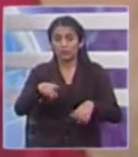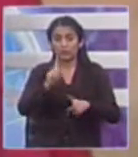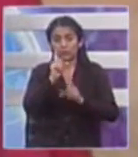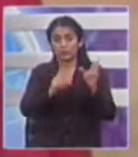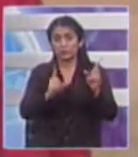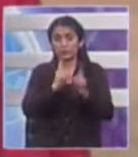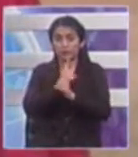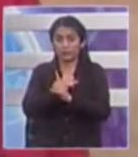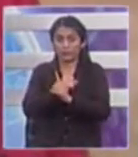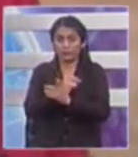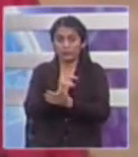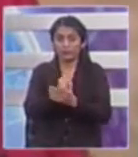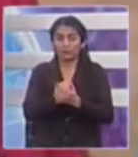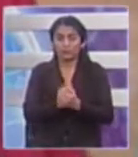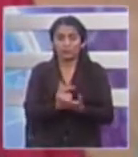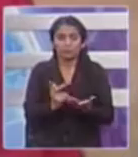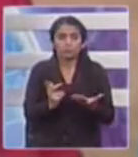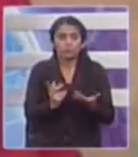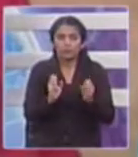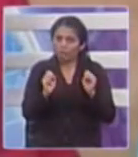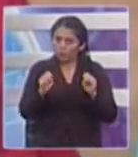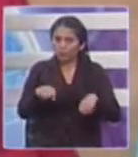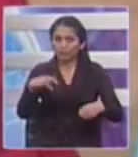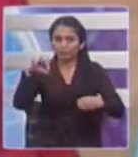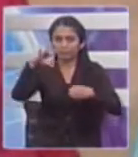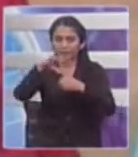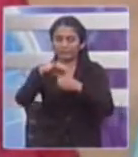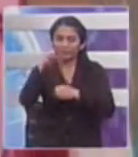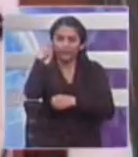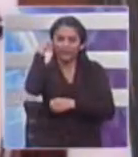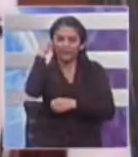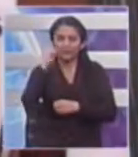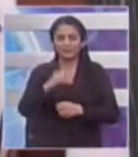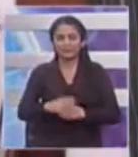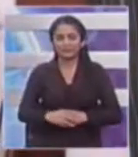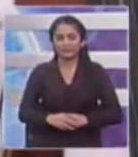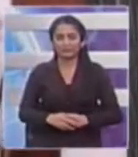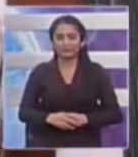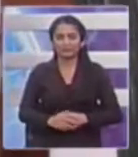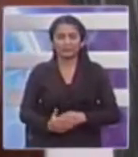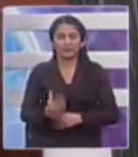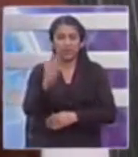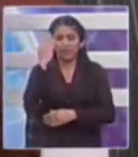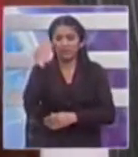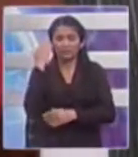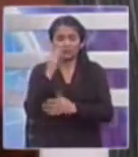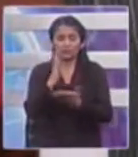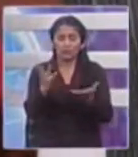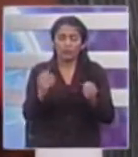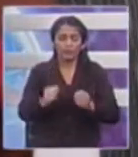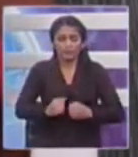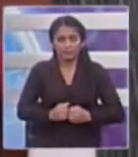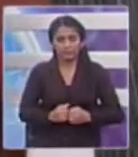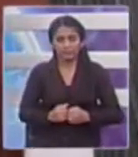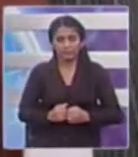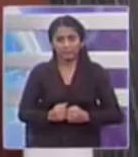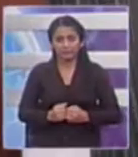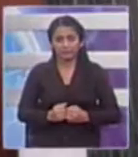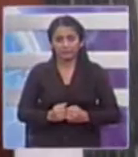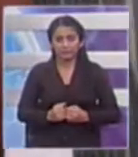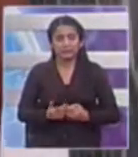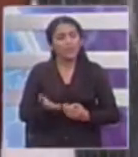discapacitadas, para poder cumplir con nuestro derecho de que es el sufragio. Porque anteriormente no había. ¿Cómo lo hacía antes y ahora?